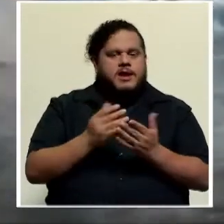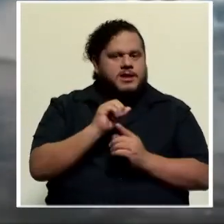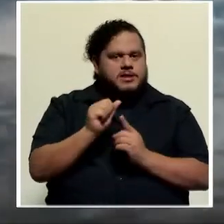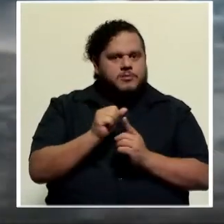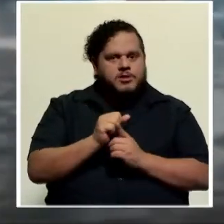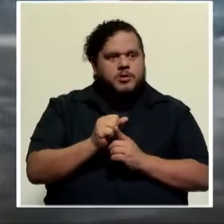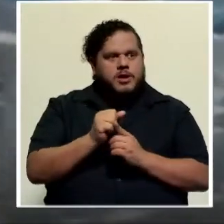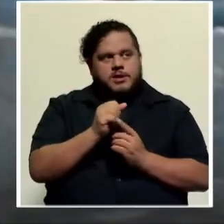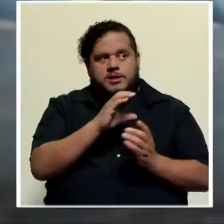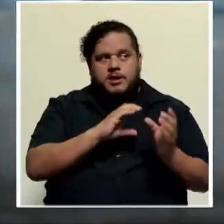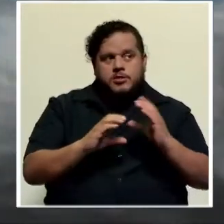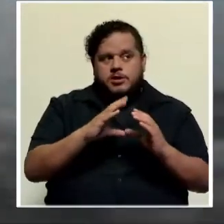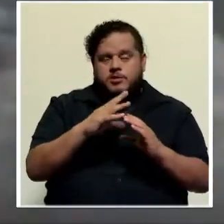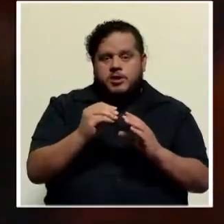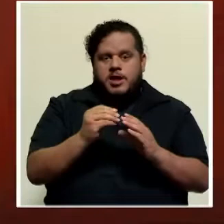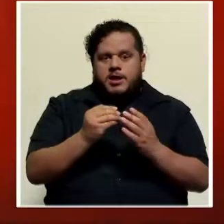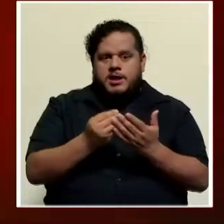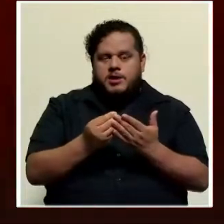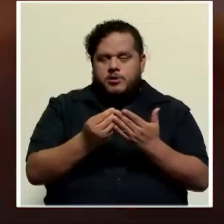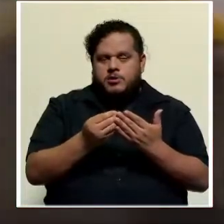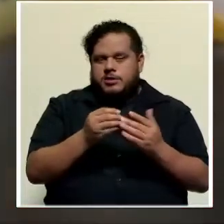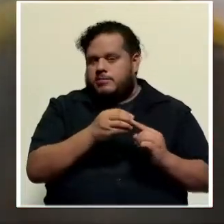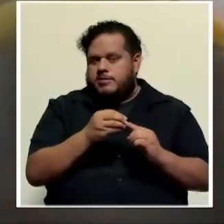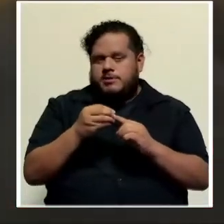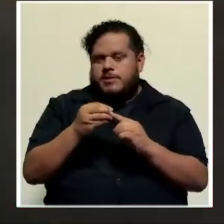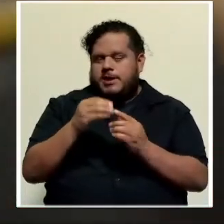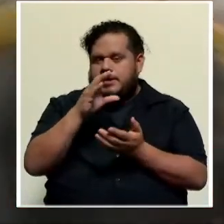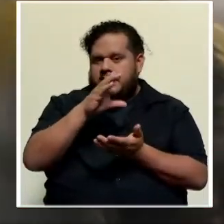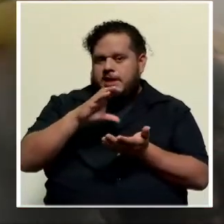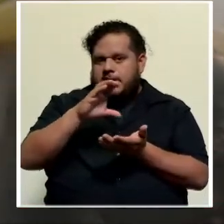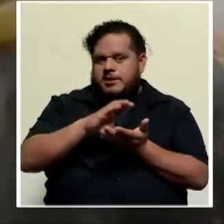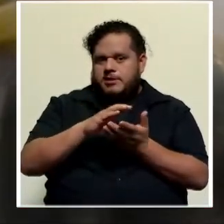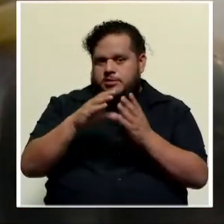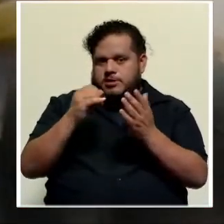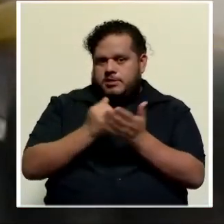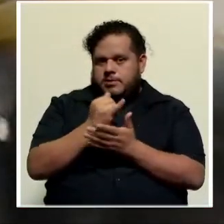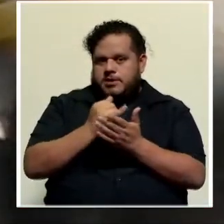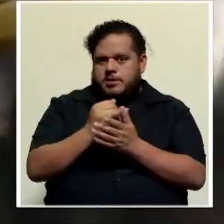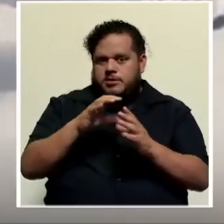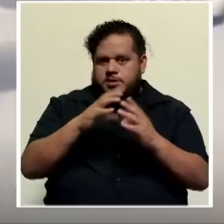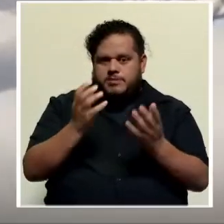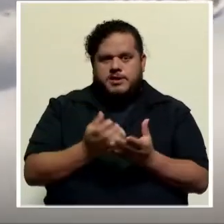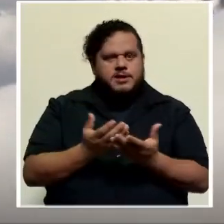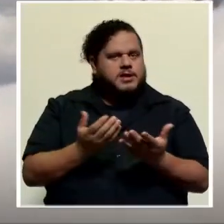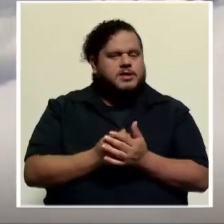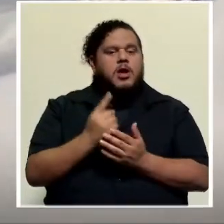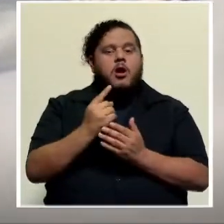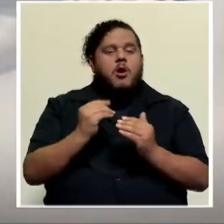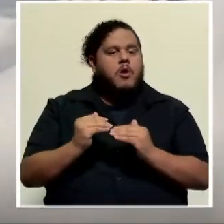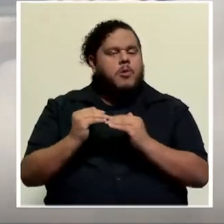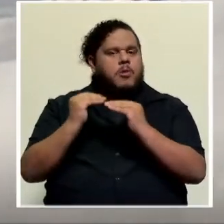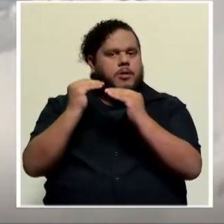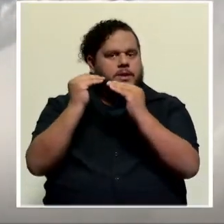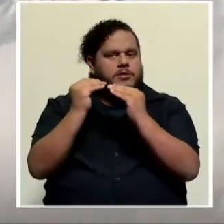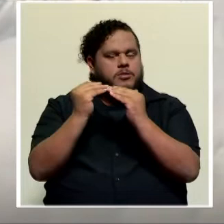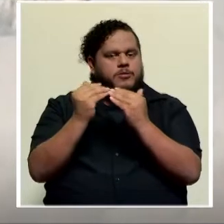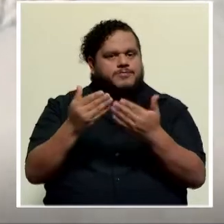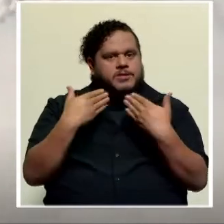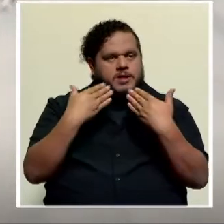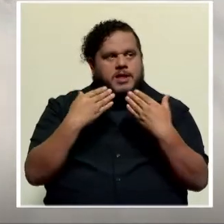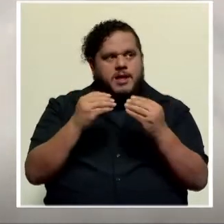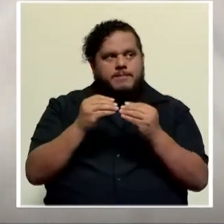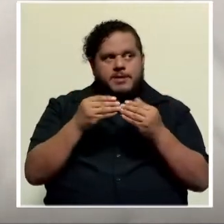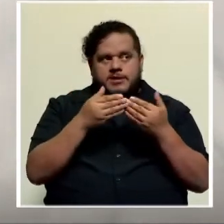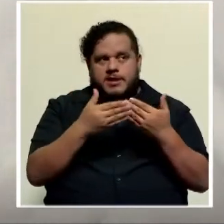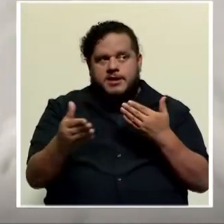los científicos de los principales centros de investigación del planeta es que un aumento de la temperatura más